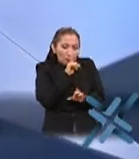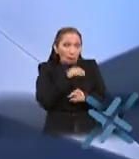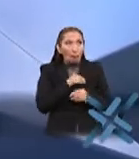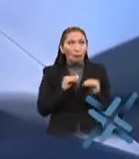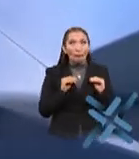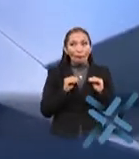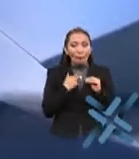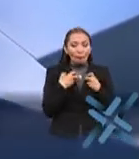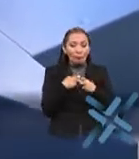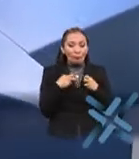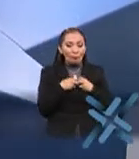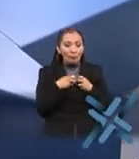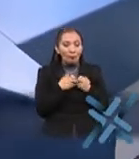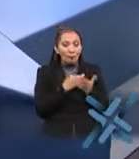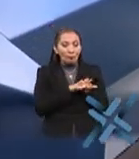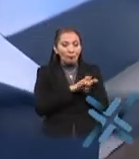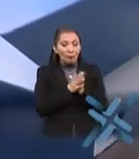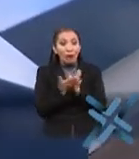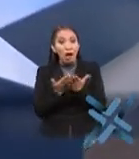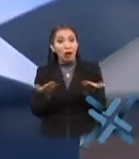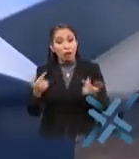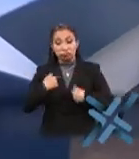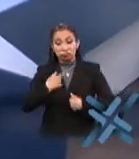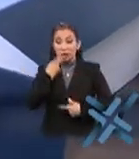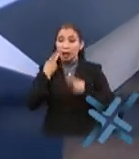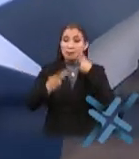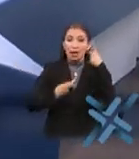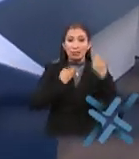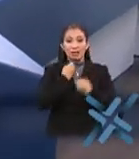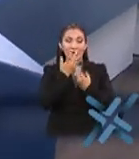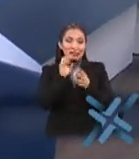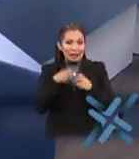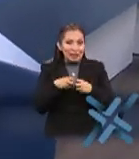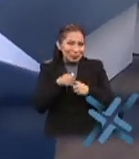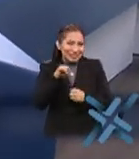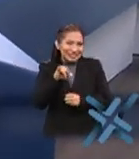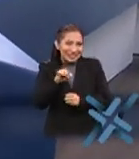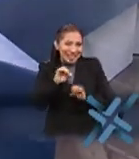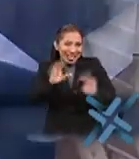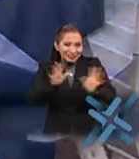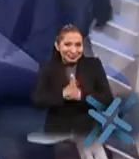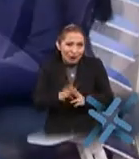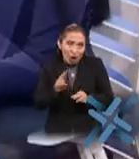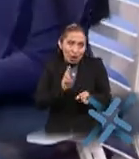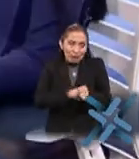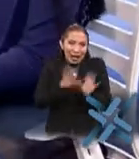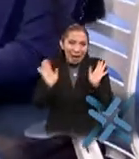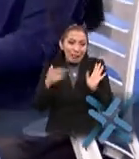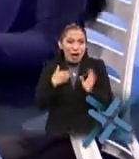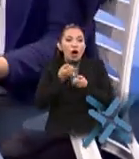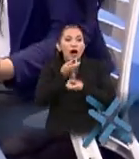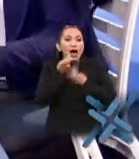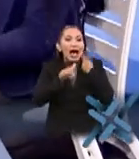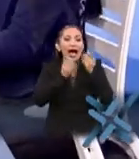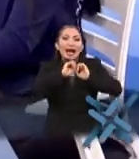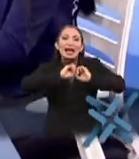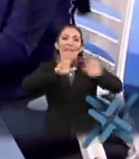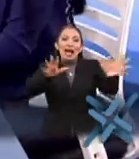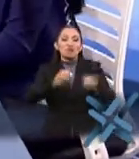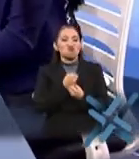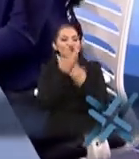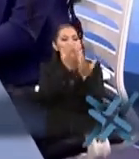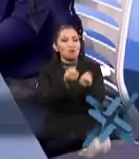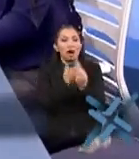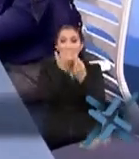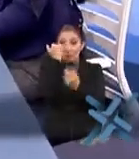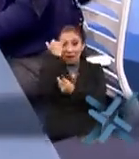hablaba, que me ponía nerviosa, heme aquí, a lo mejor sí estoy nerviosa, es normal. Pero hablas con mucha claridad, claro, imagínate